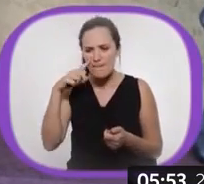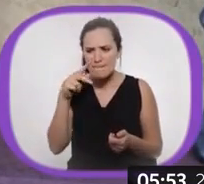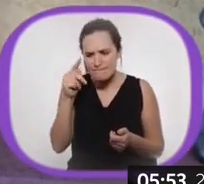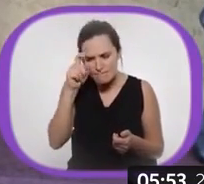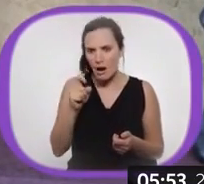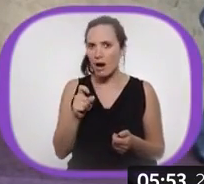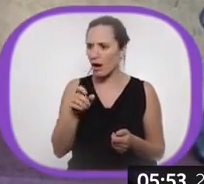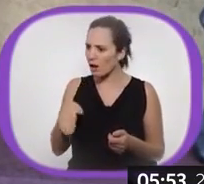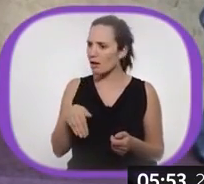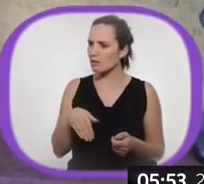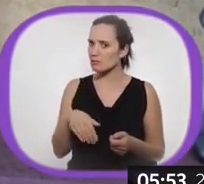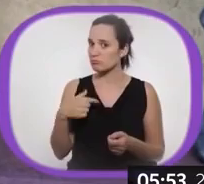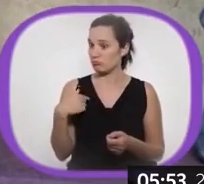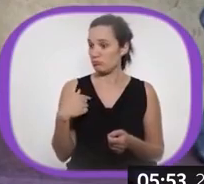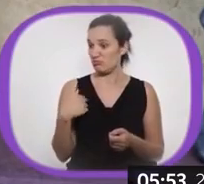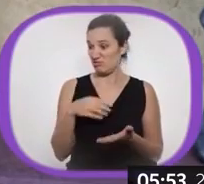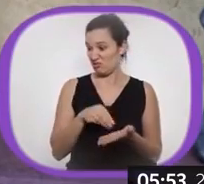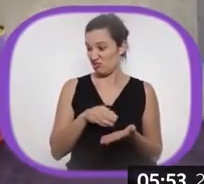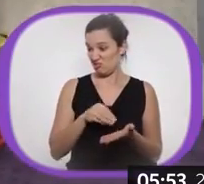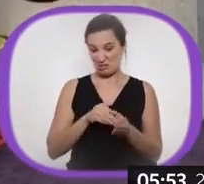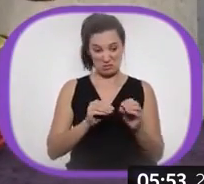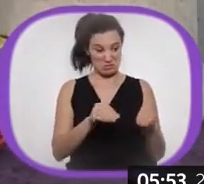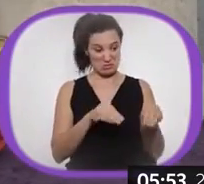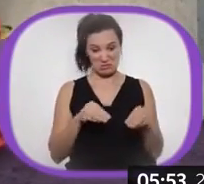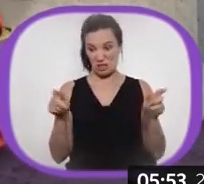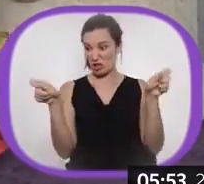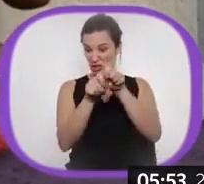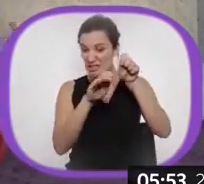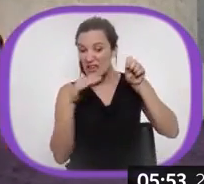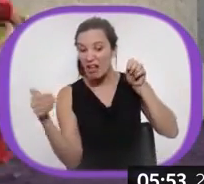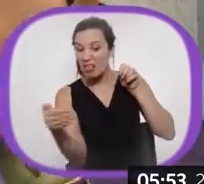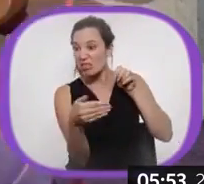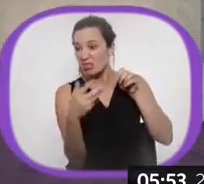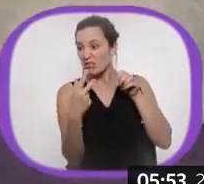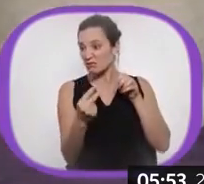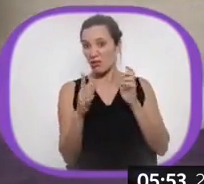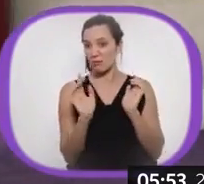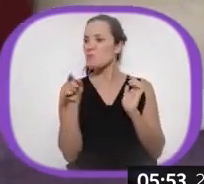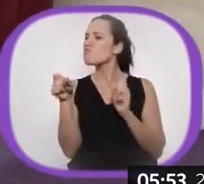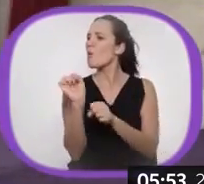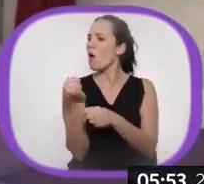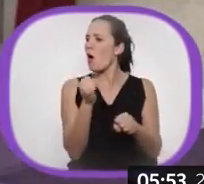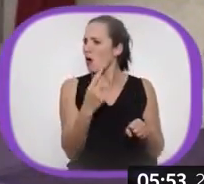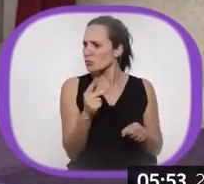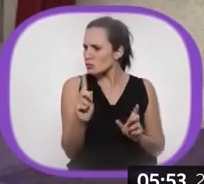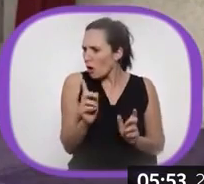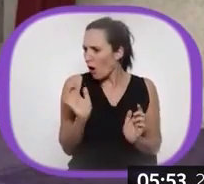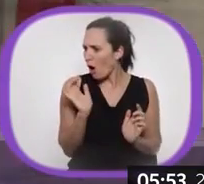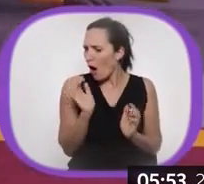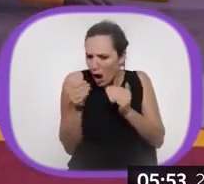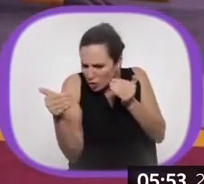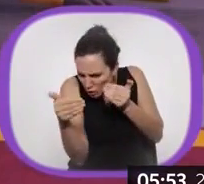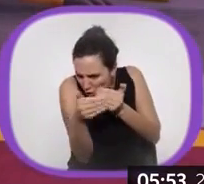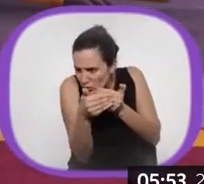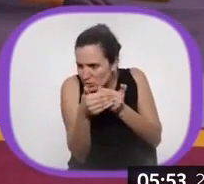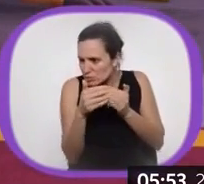¡Mike! ¡Oye! Yo no puse tierra detrás de la cortina. ¡Tú no la limpiaste! ¡Solo la escondiste!